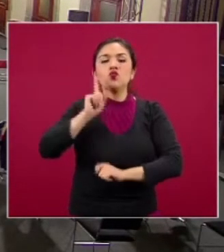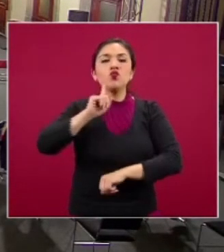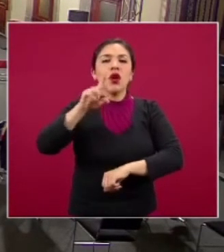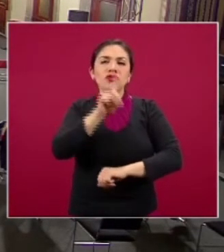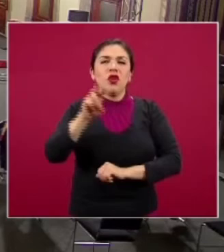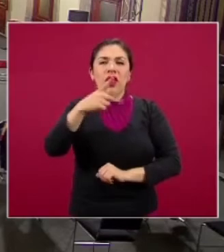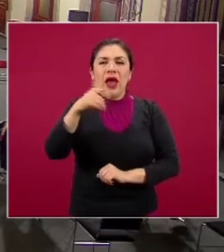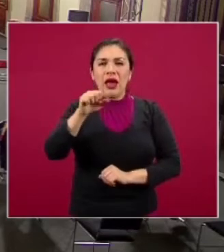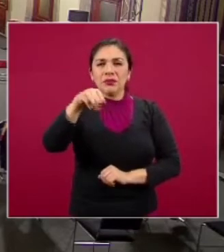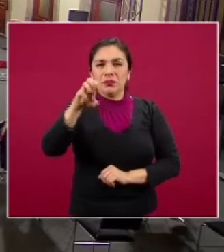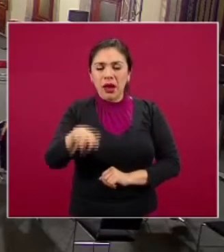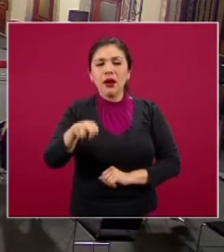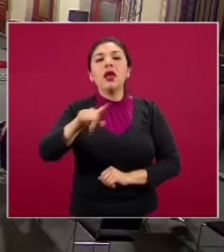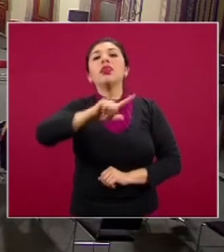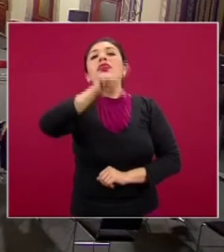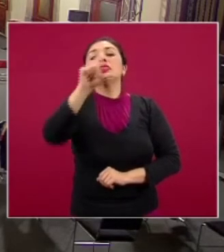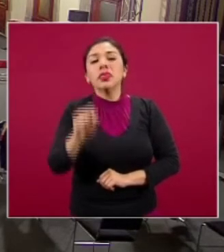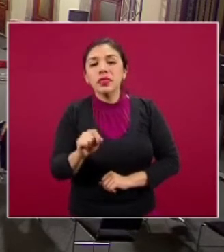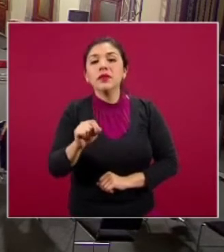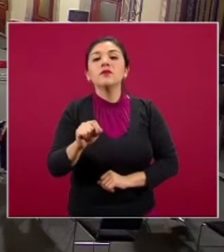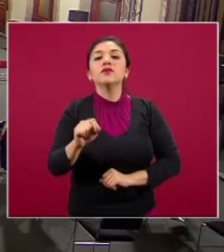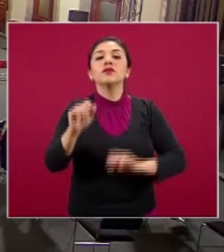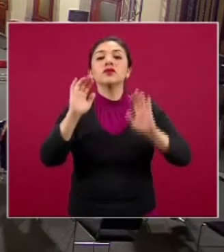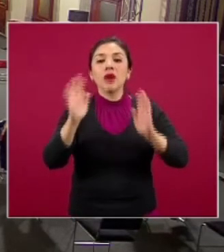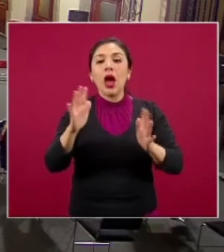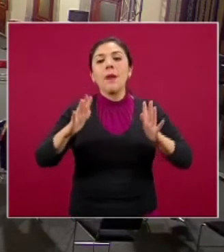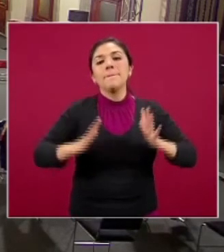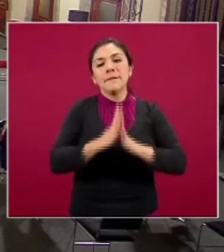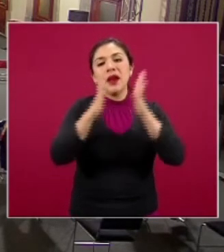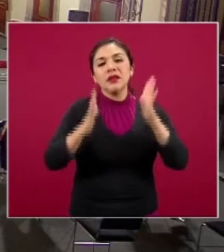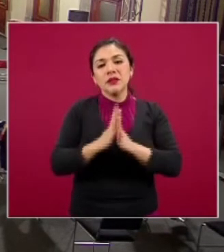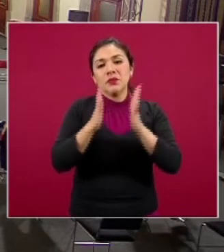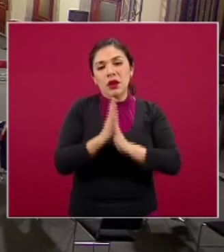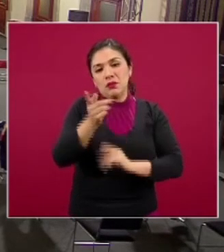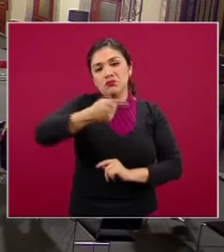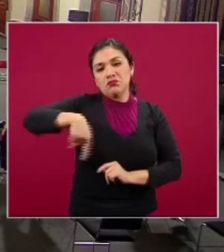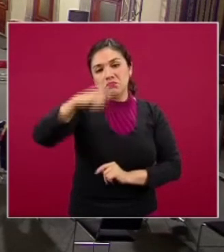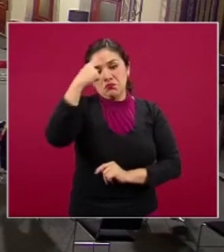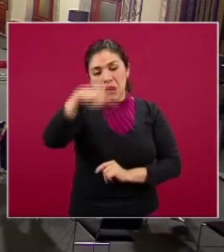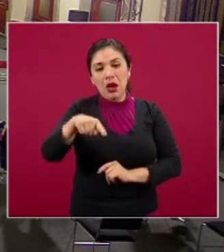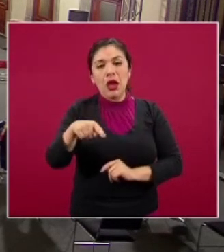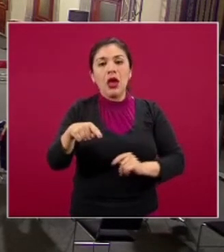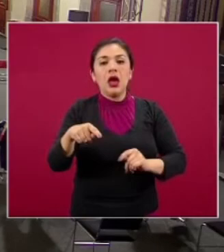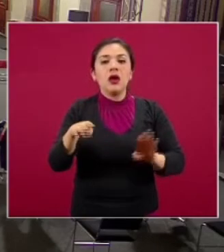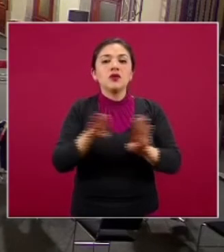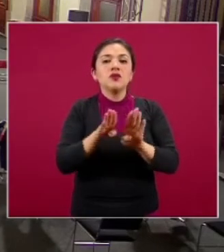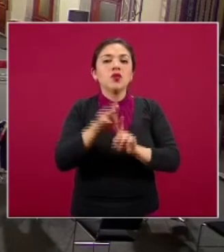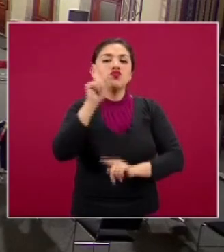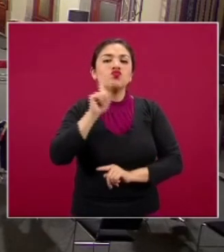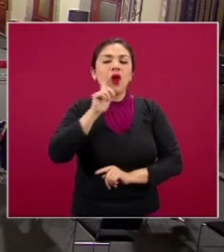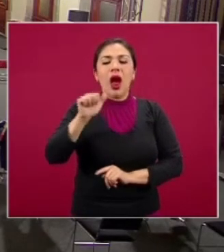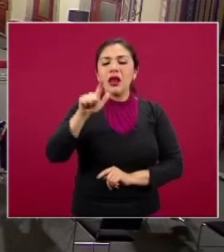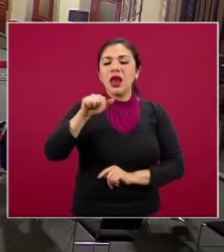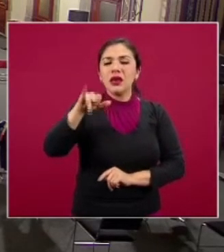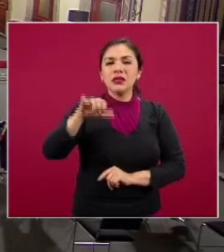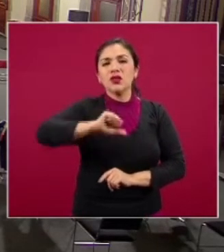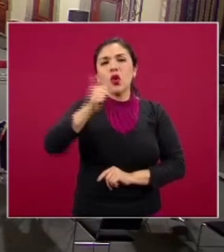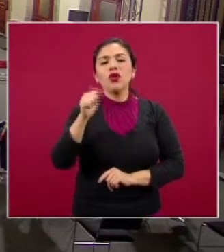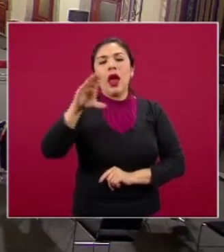doctora Gassman y enseguida participarán también la licenciada Fabiola Lanís y Carla Berdichevsky.